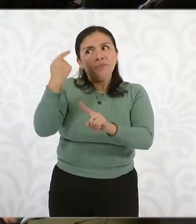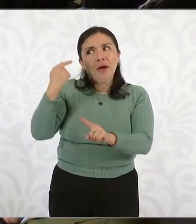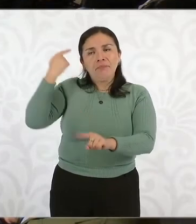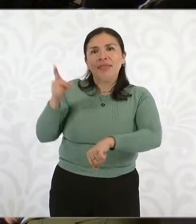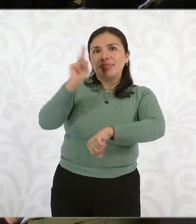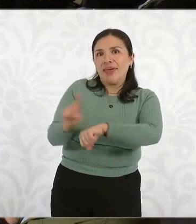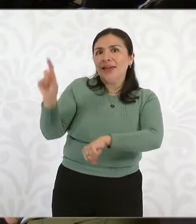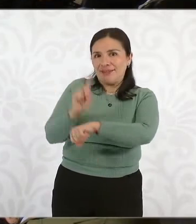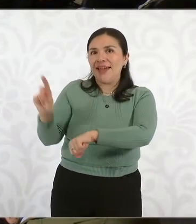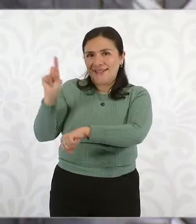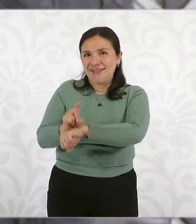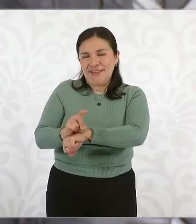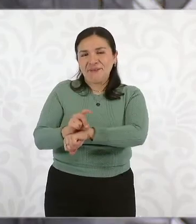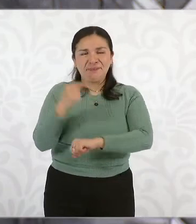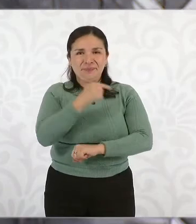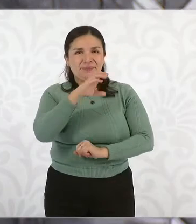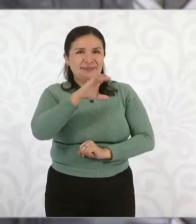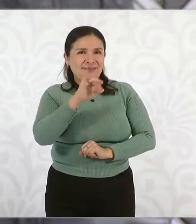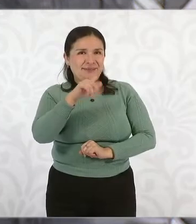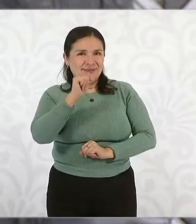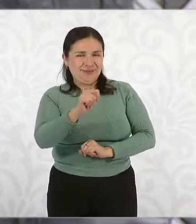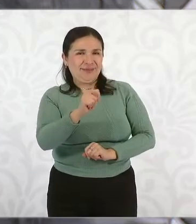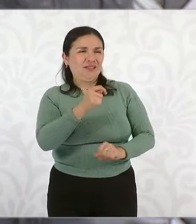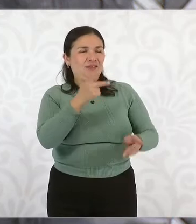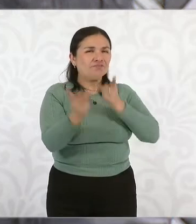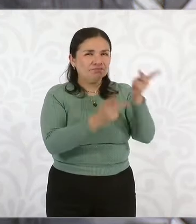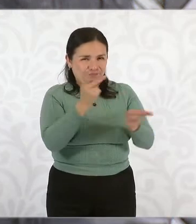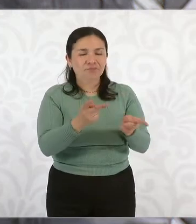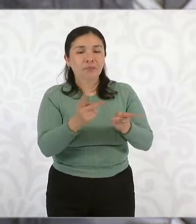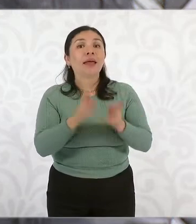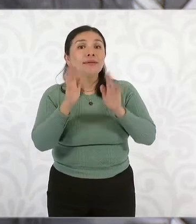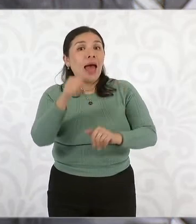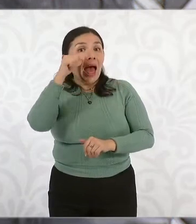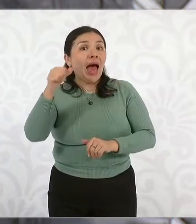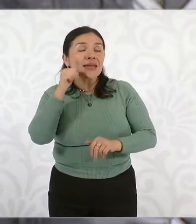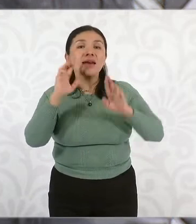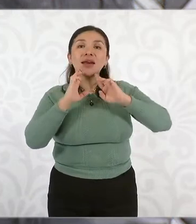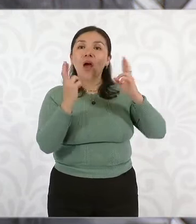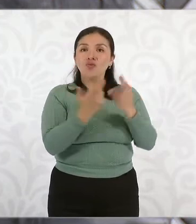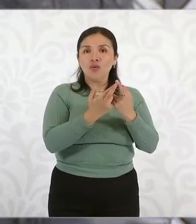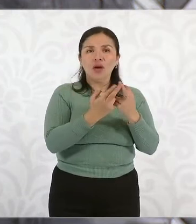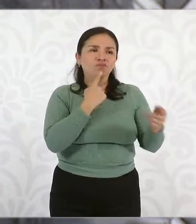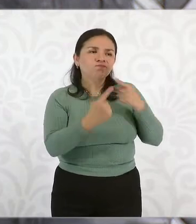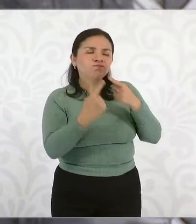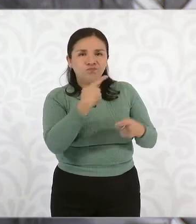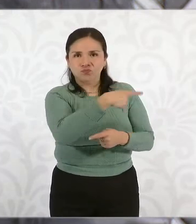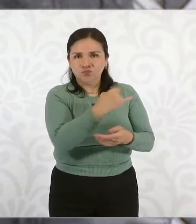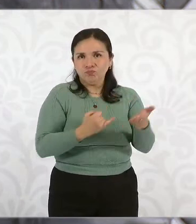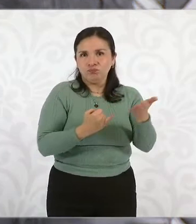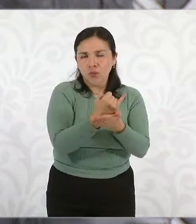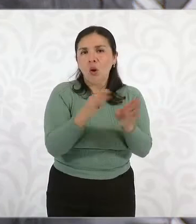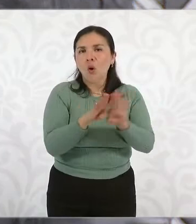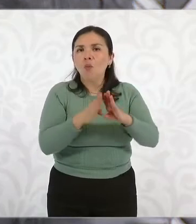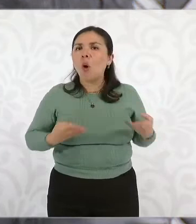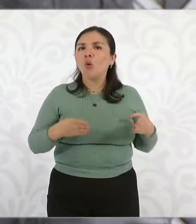días por parte de la Comisión Reguladora de Telecomunicaciones. Ayer tuvieron sesión para definir ya la